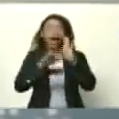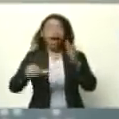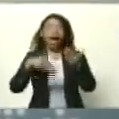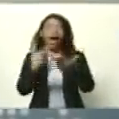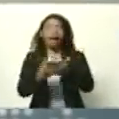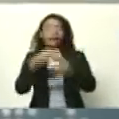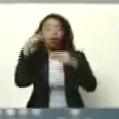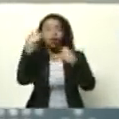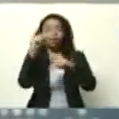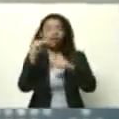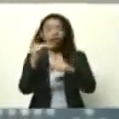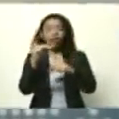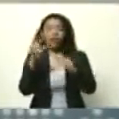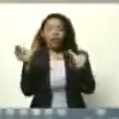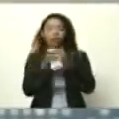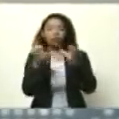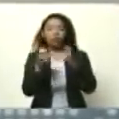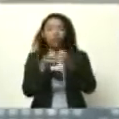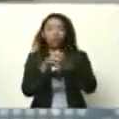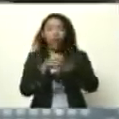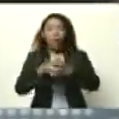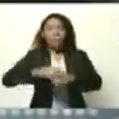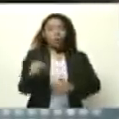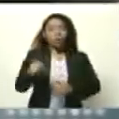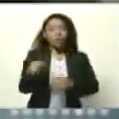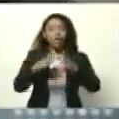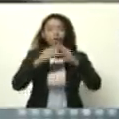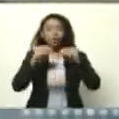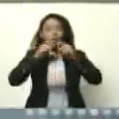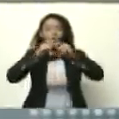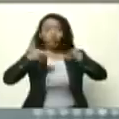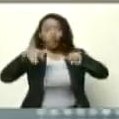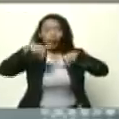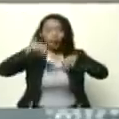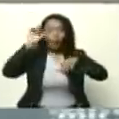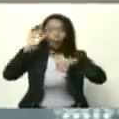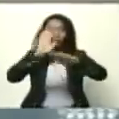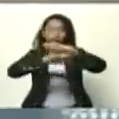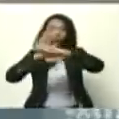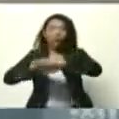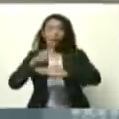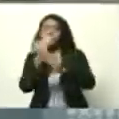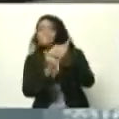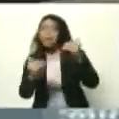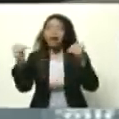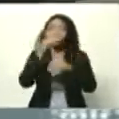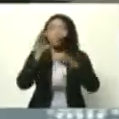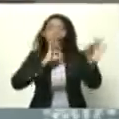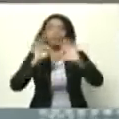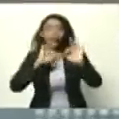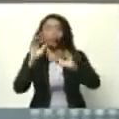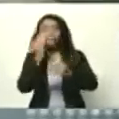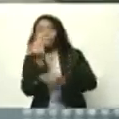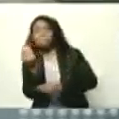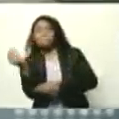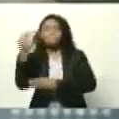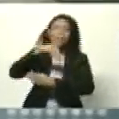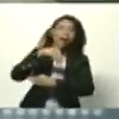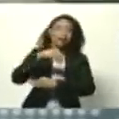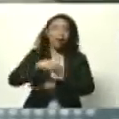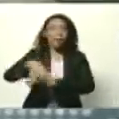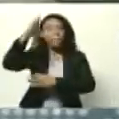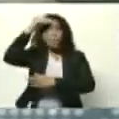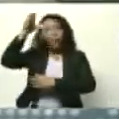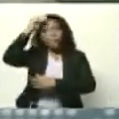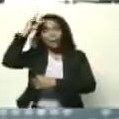niveles de los cuerpos policiales desplegados en todo el país, nos llama a mayor preparación, mayor capacitación, y